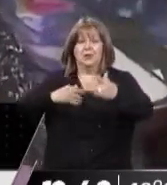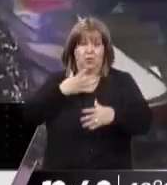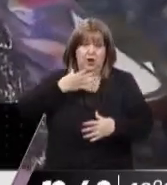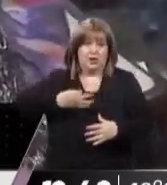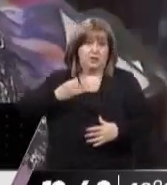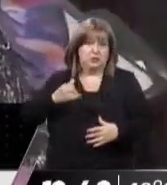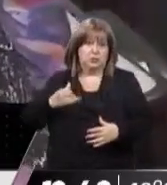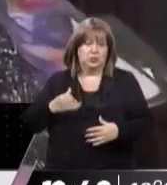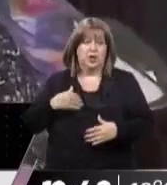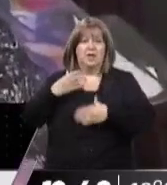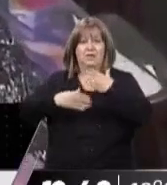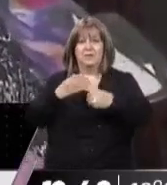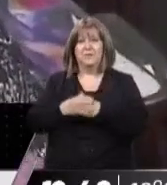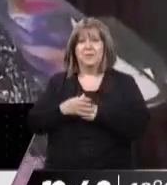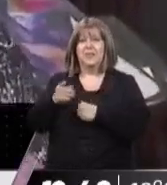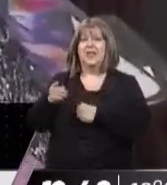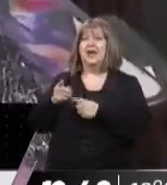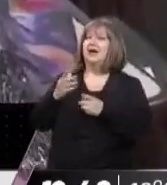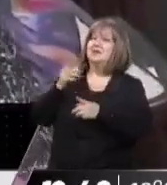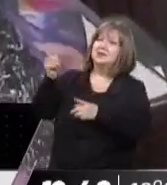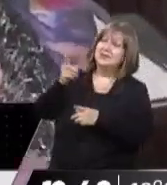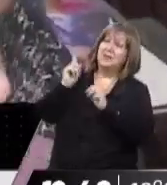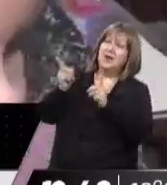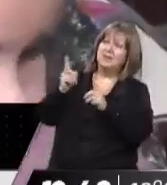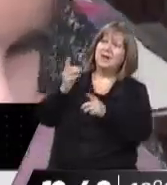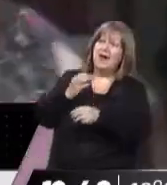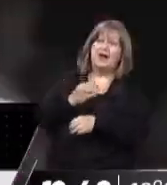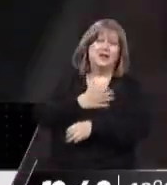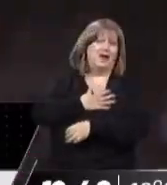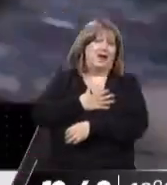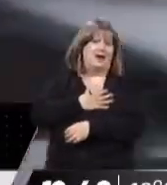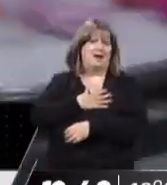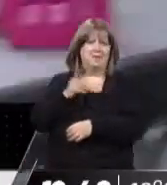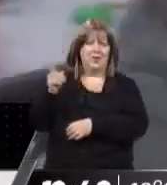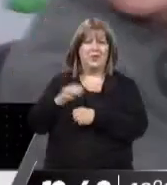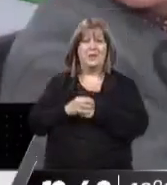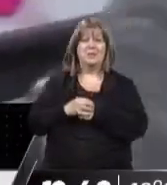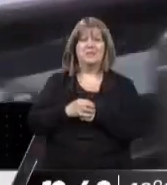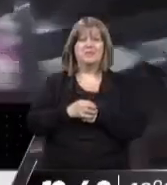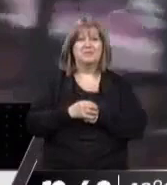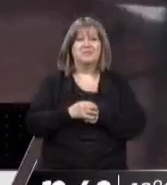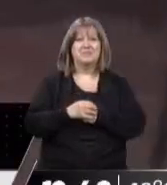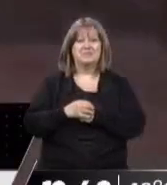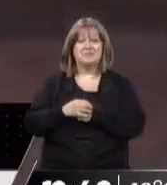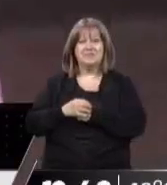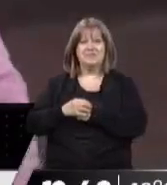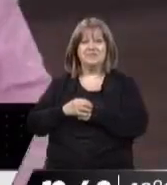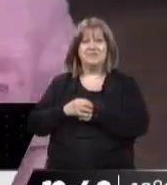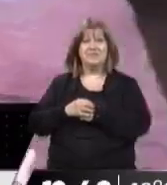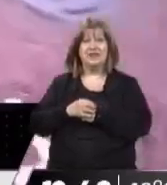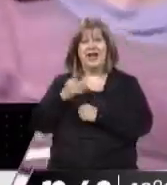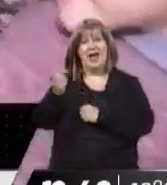que sí. Feliz. ¿Qué tal son las señas? Buenísima. ¡Buenísima son las señas! ¡Ey! ¡Lo había dejado